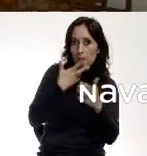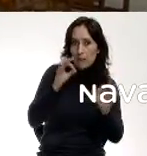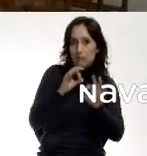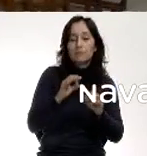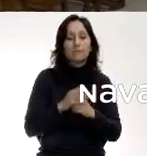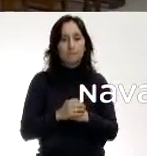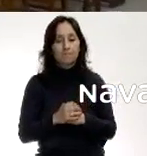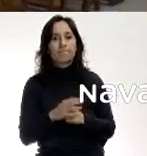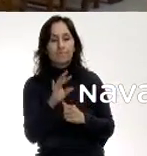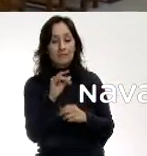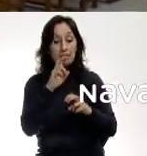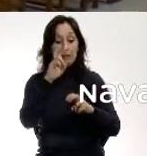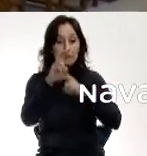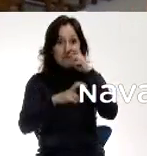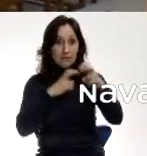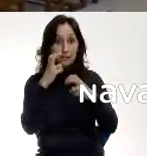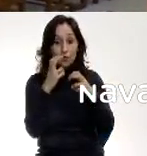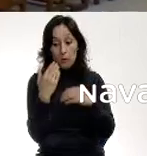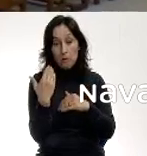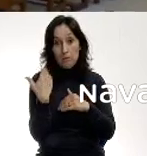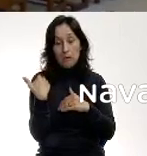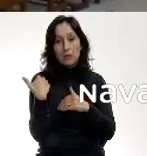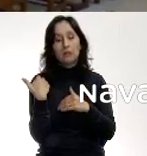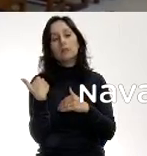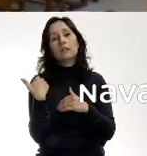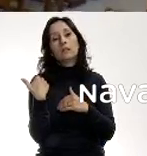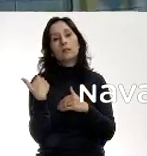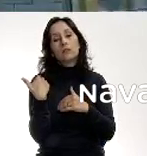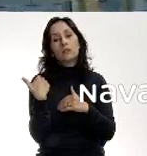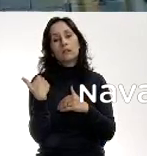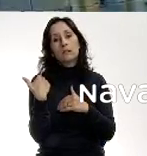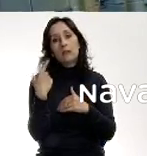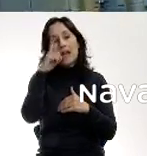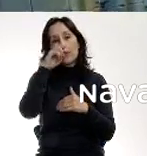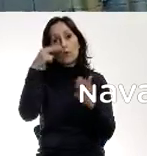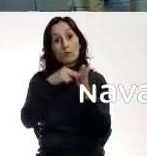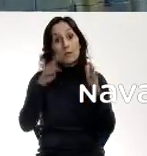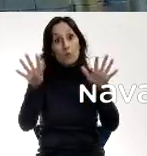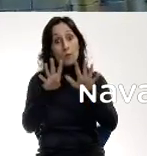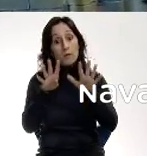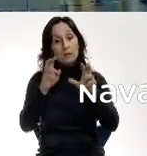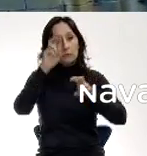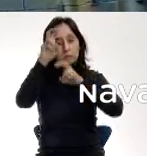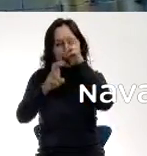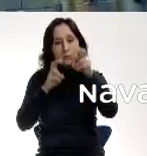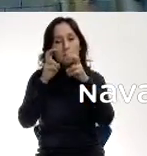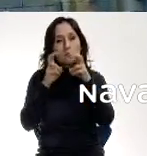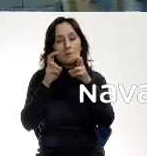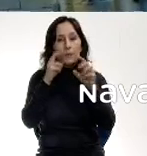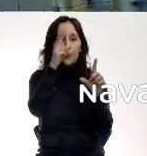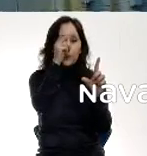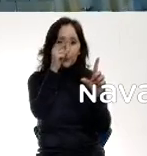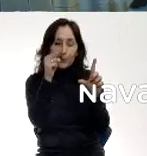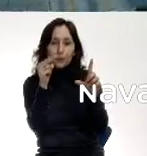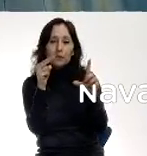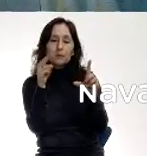Sí, la restauración que se hizo el año 2009, se ha encontrado